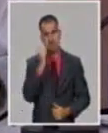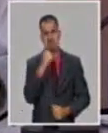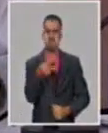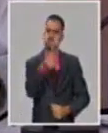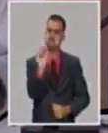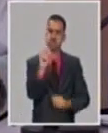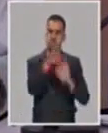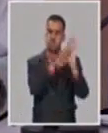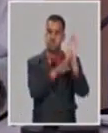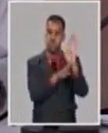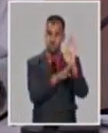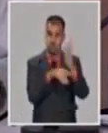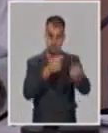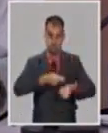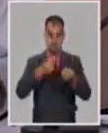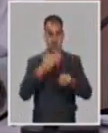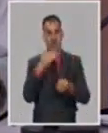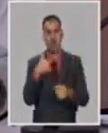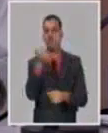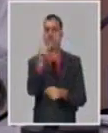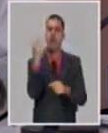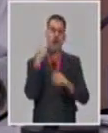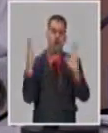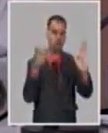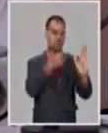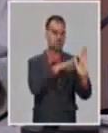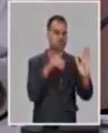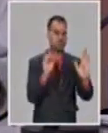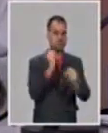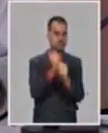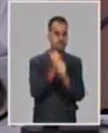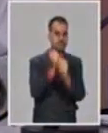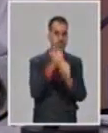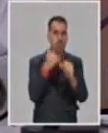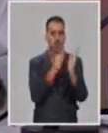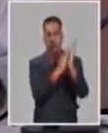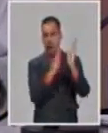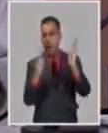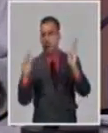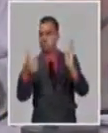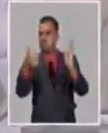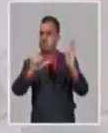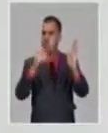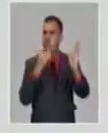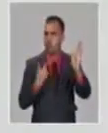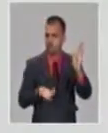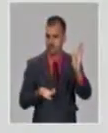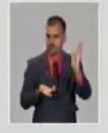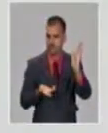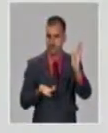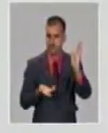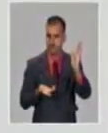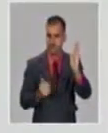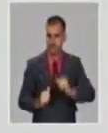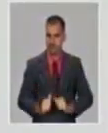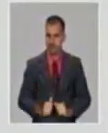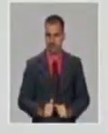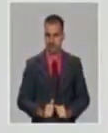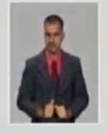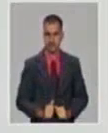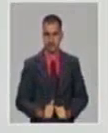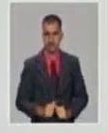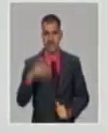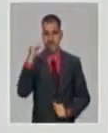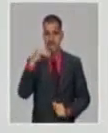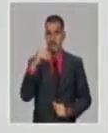se ha comportado en el transcurso de estos 10 años, cuáles son los problemas que han tenido, qué reflejo han tenido en la sustitución